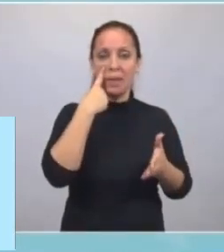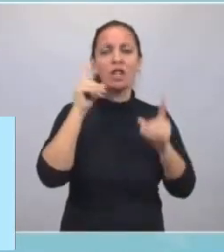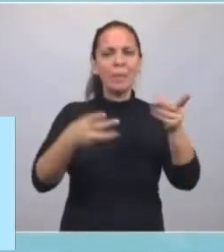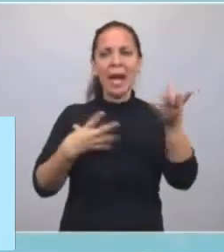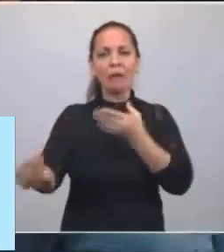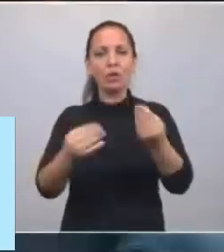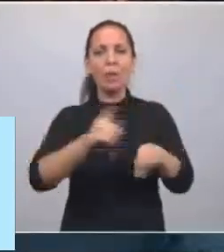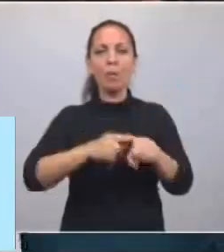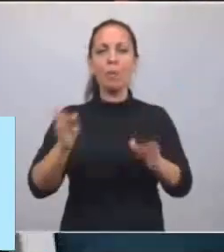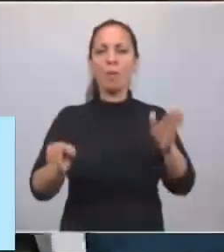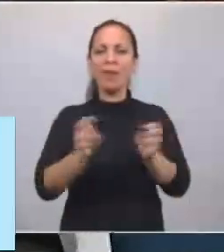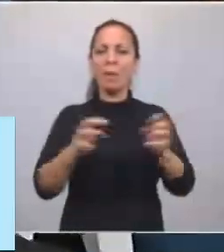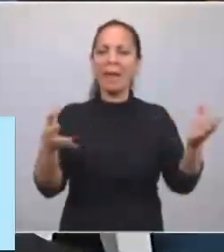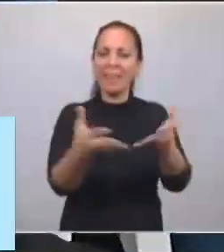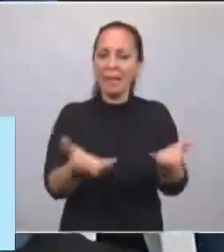miren